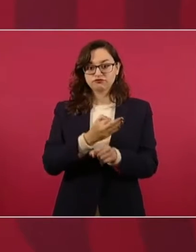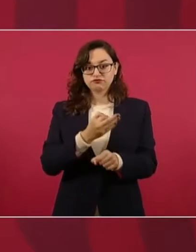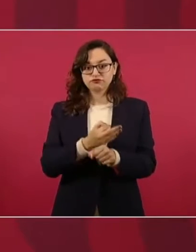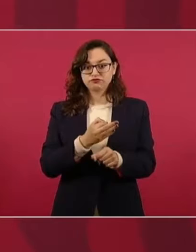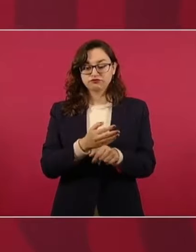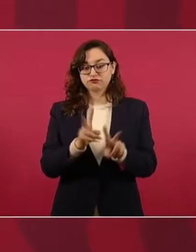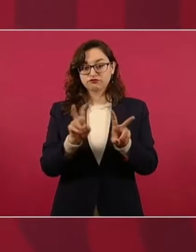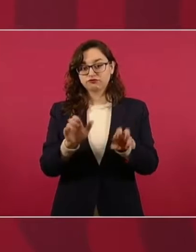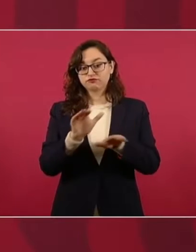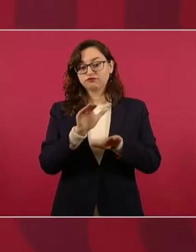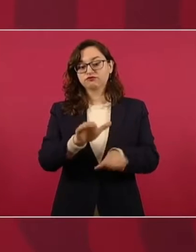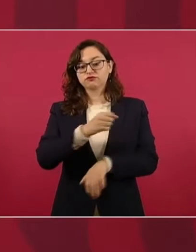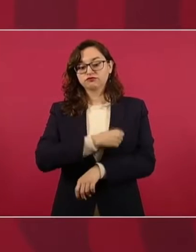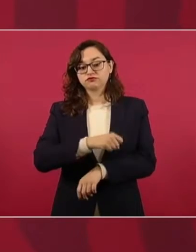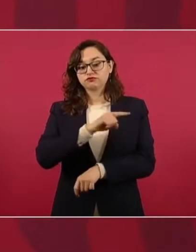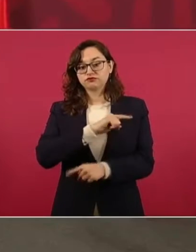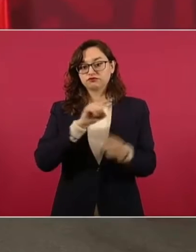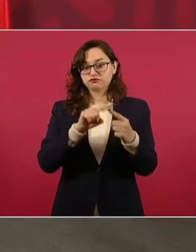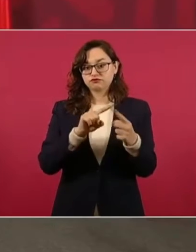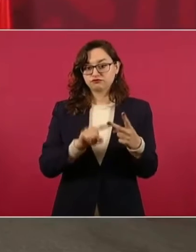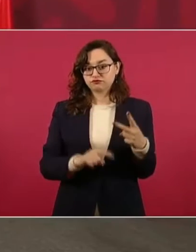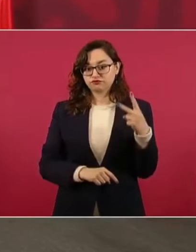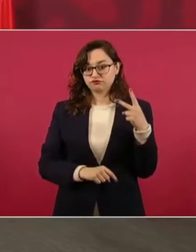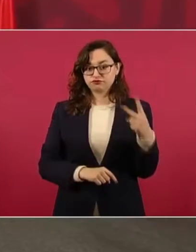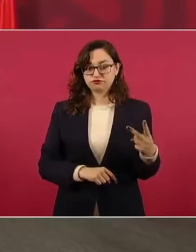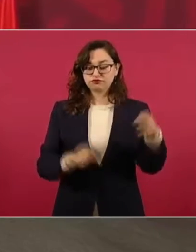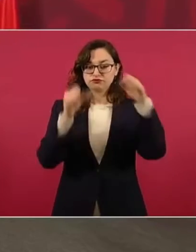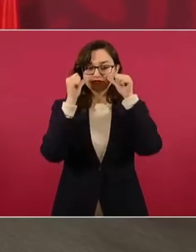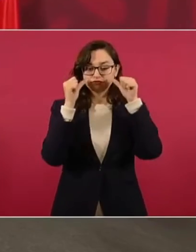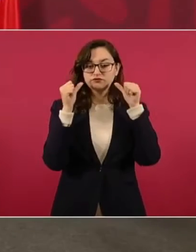Uno es el seguir atendiendo